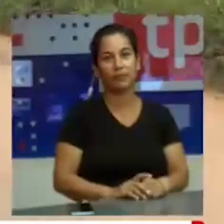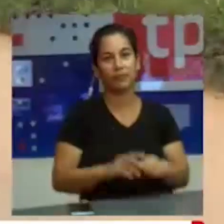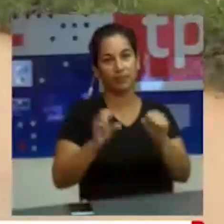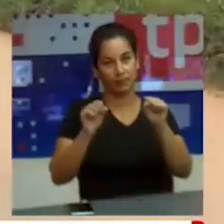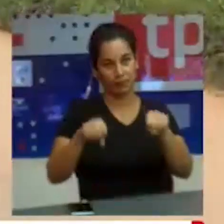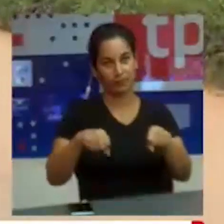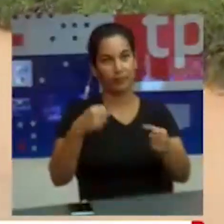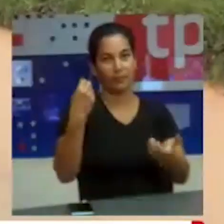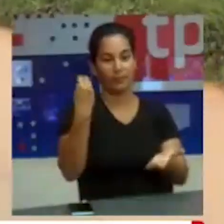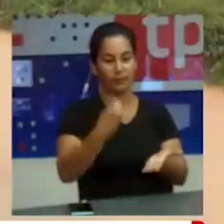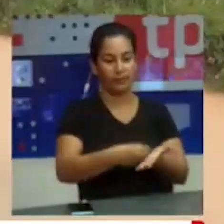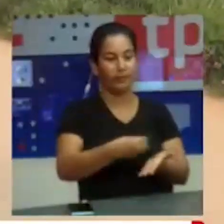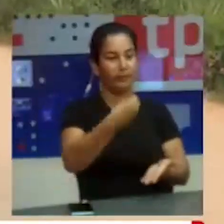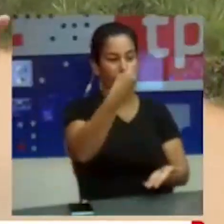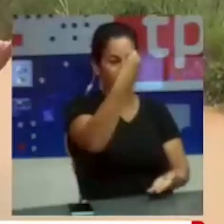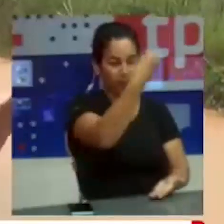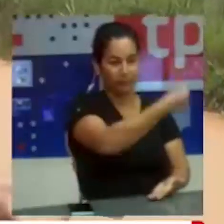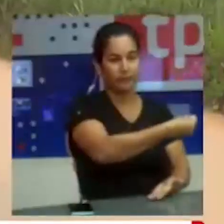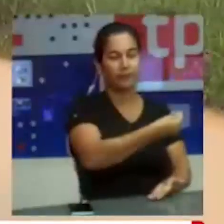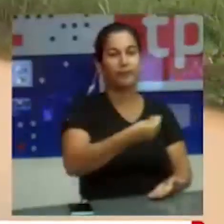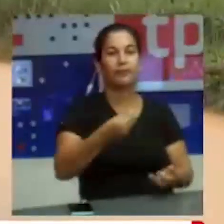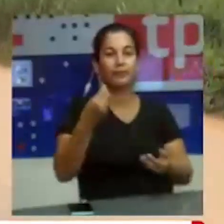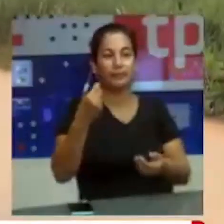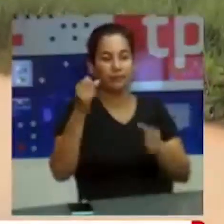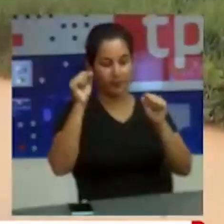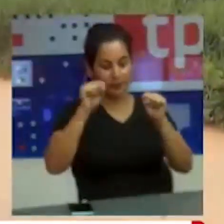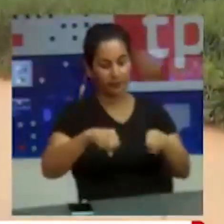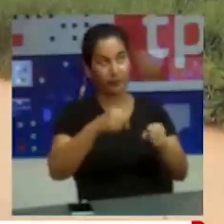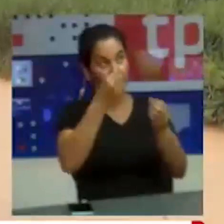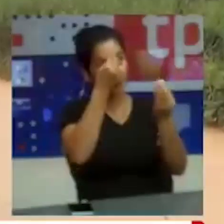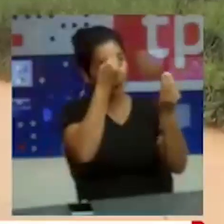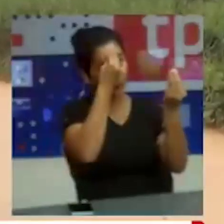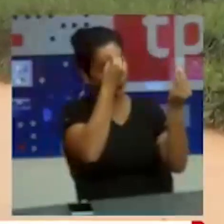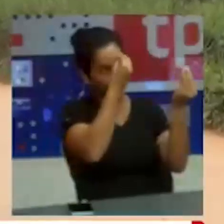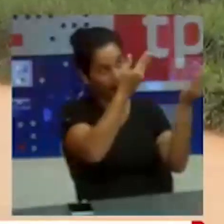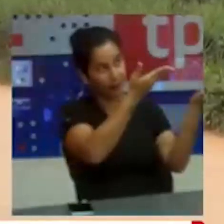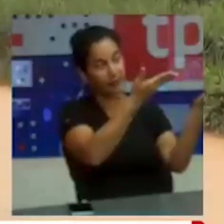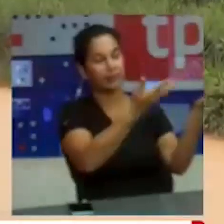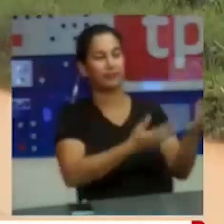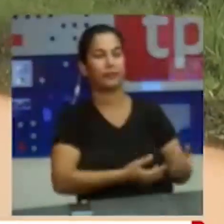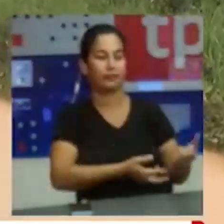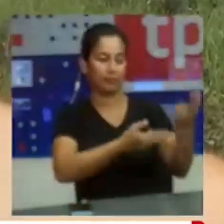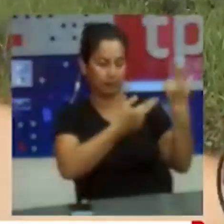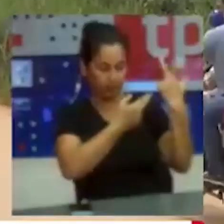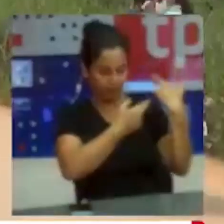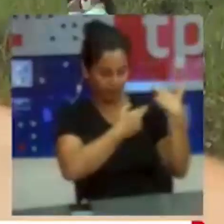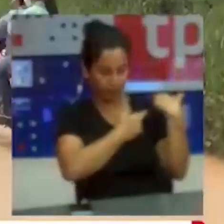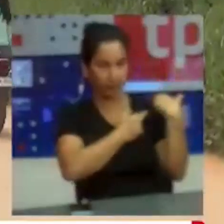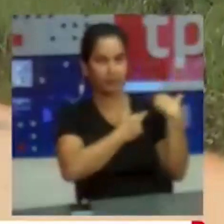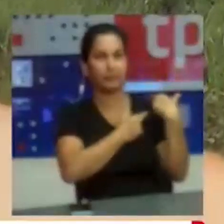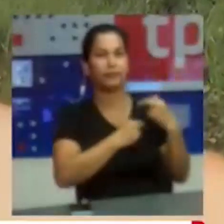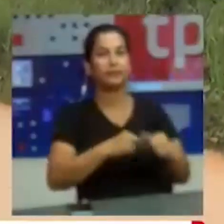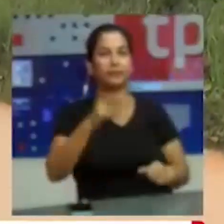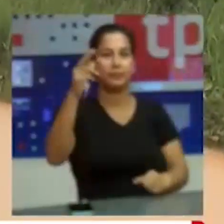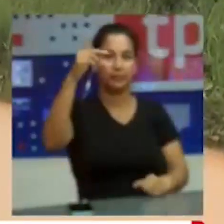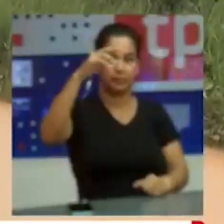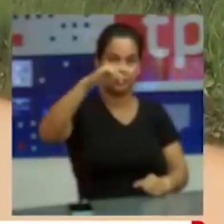poder cumplir las normas que se han establecido. Cumpliendo el decreto de a pie. Exacto, ¿no? Exacto, de a pie.